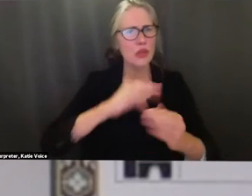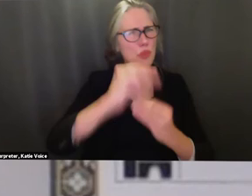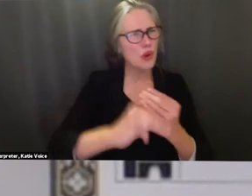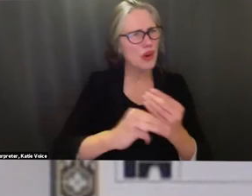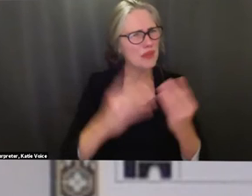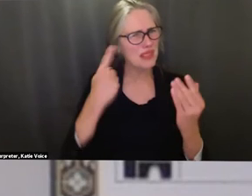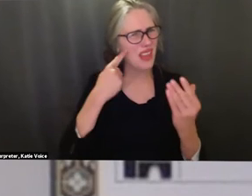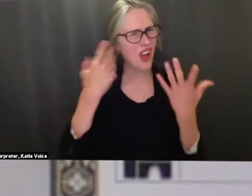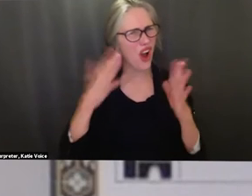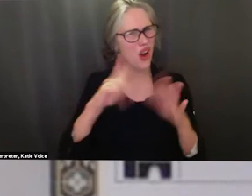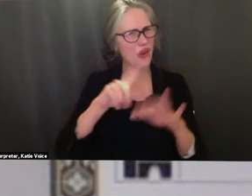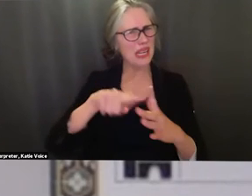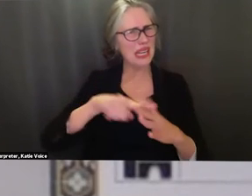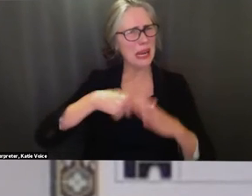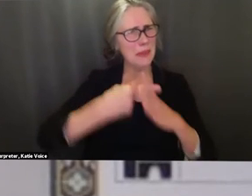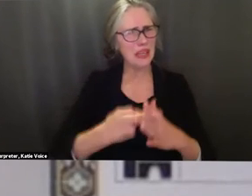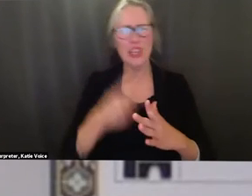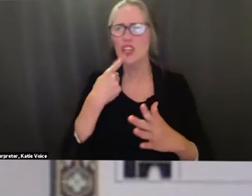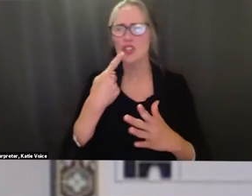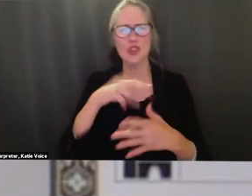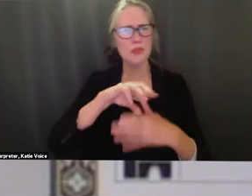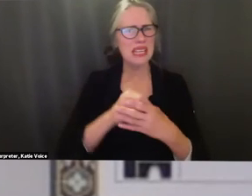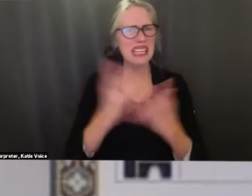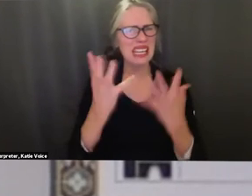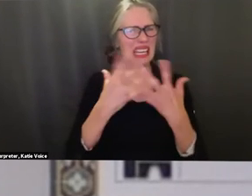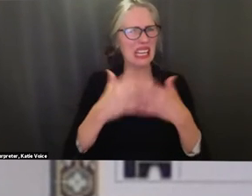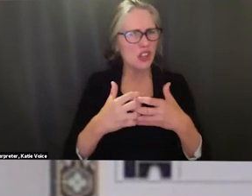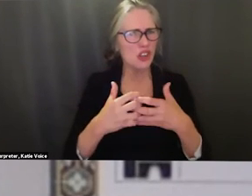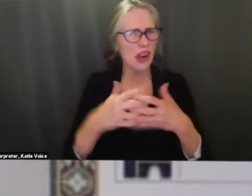implementados, o qué estamos haciendo aquí? ¿Integrando o qué o cómo?